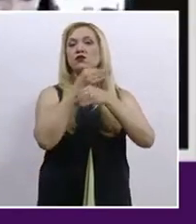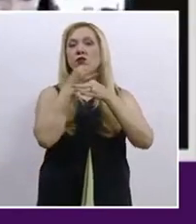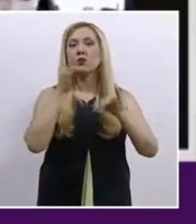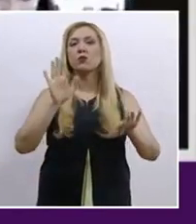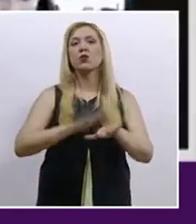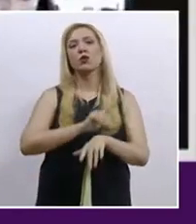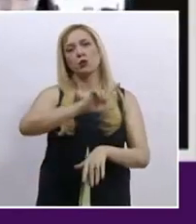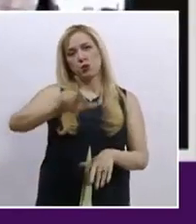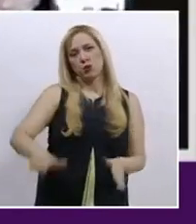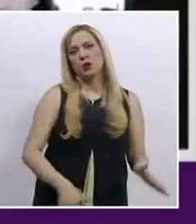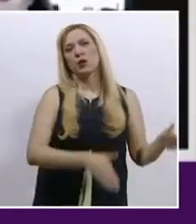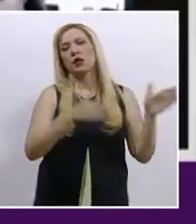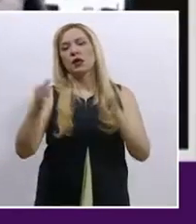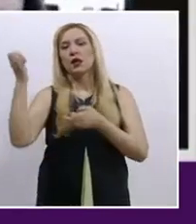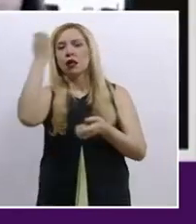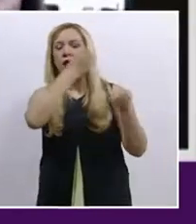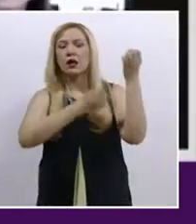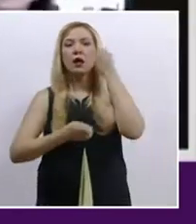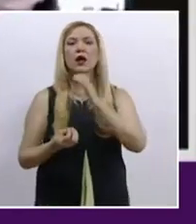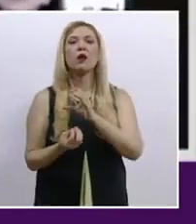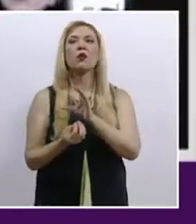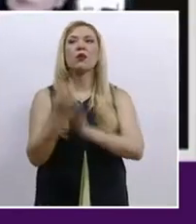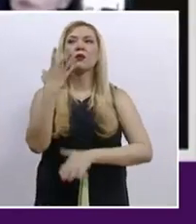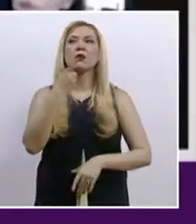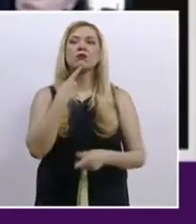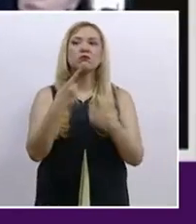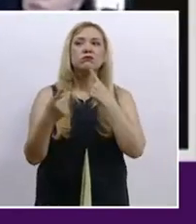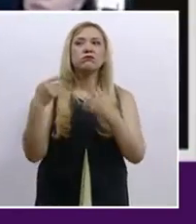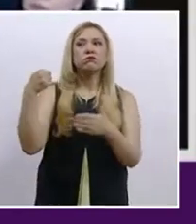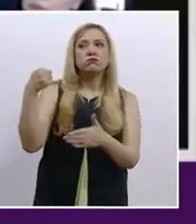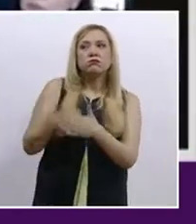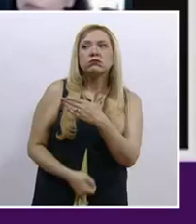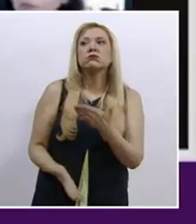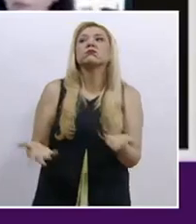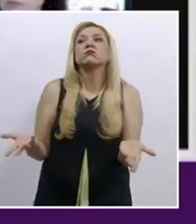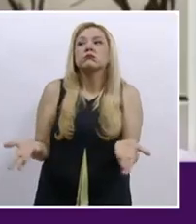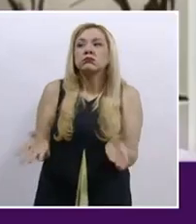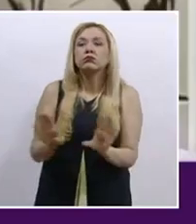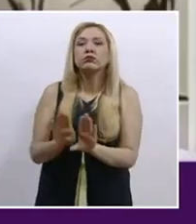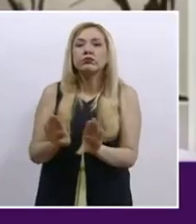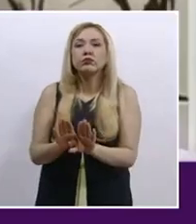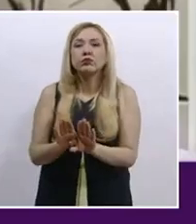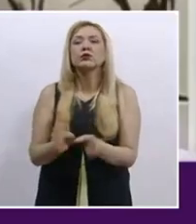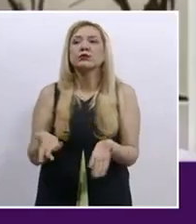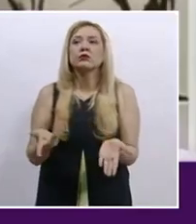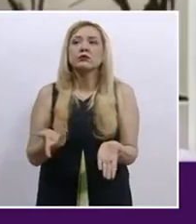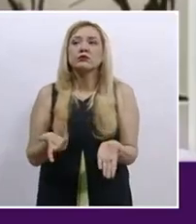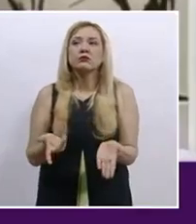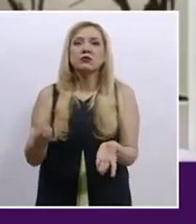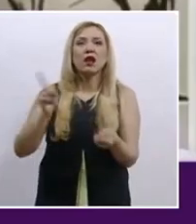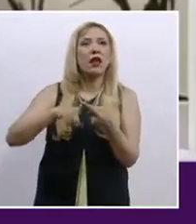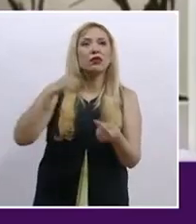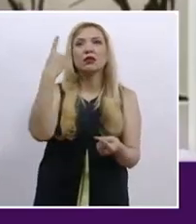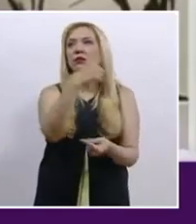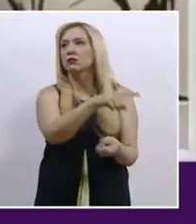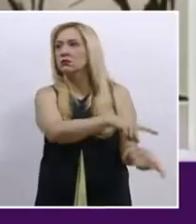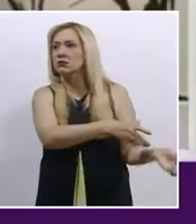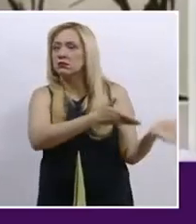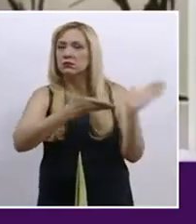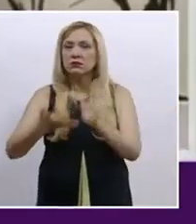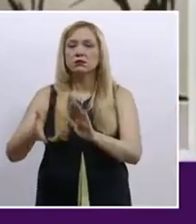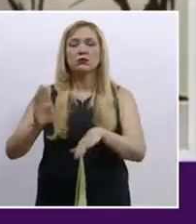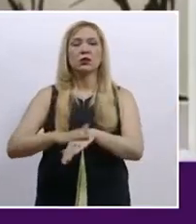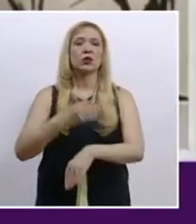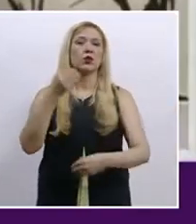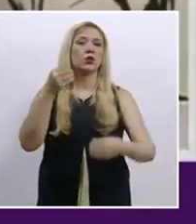sesión posterior sea analizada una nueva determinación de fondo. Esto en cumplimiento a la ejecutoria dictada por el 10º Tribunal